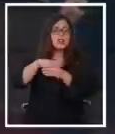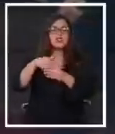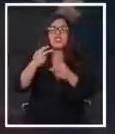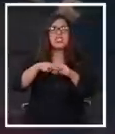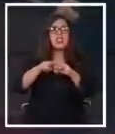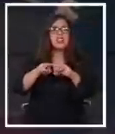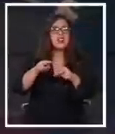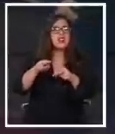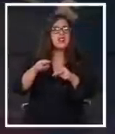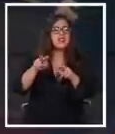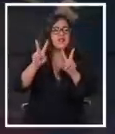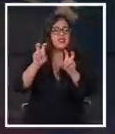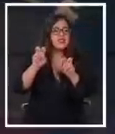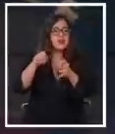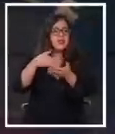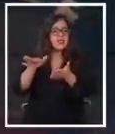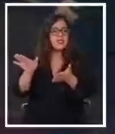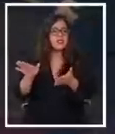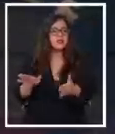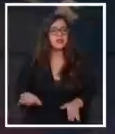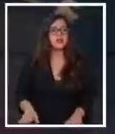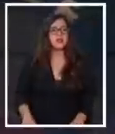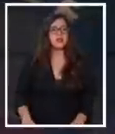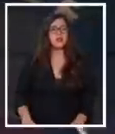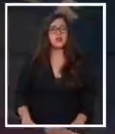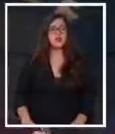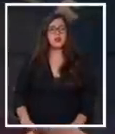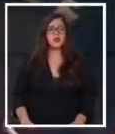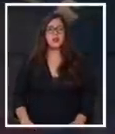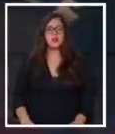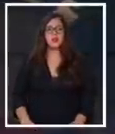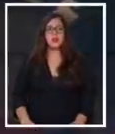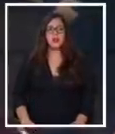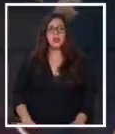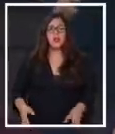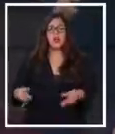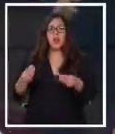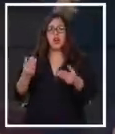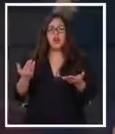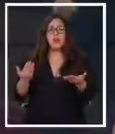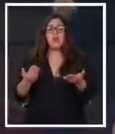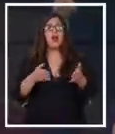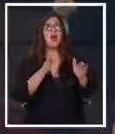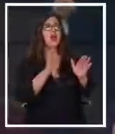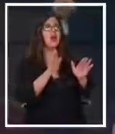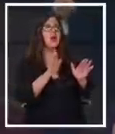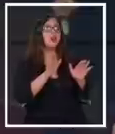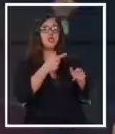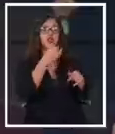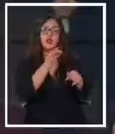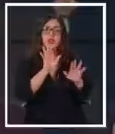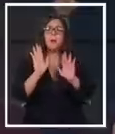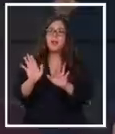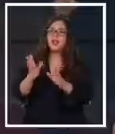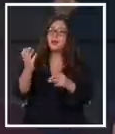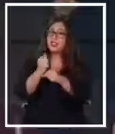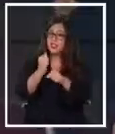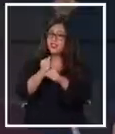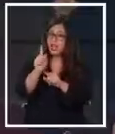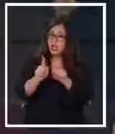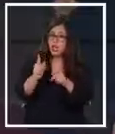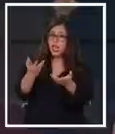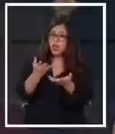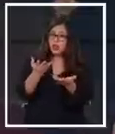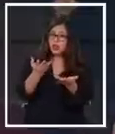es decir ahora están bajando en una opción nos estamos poniendo nos